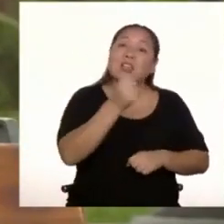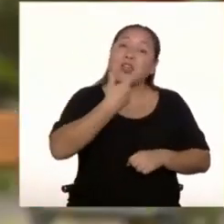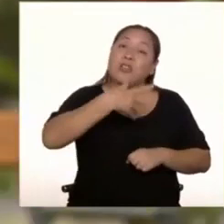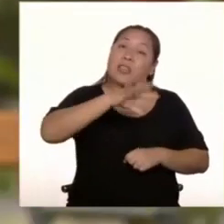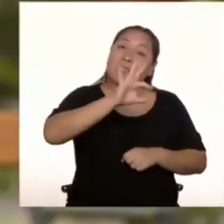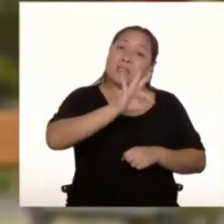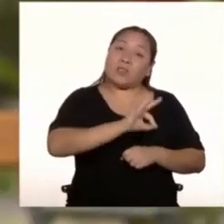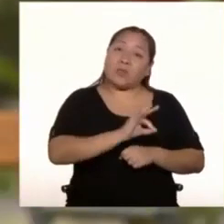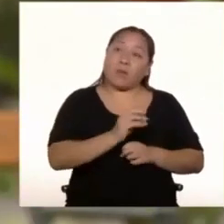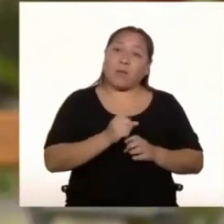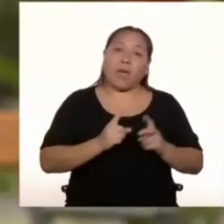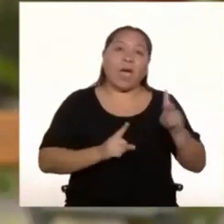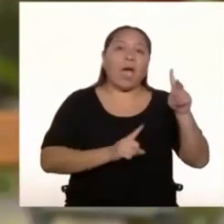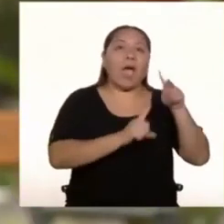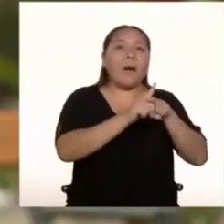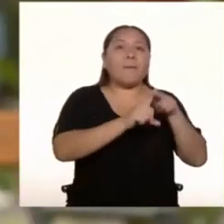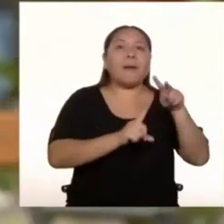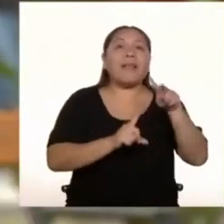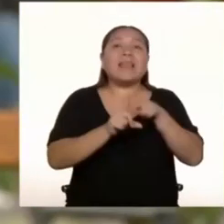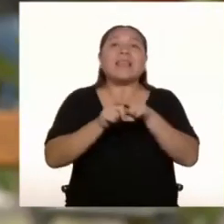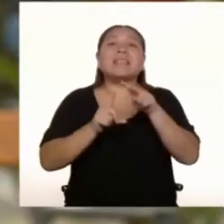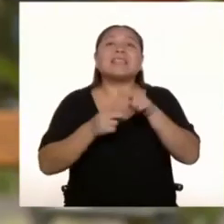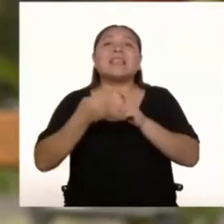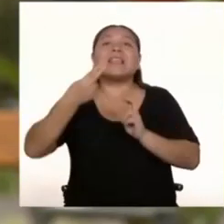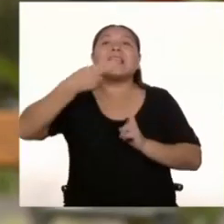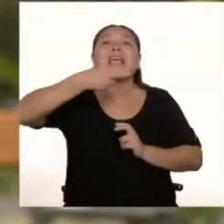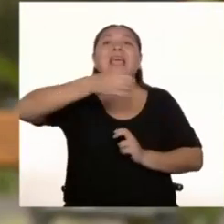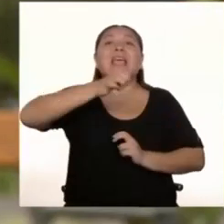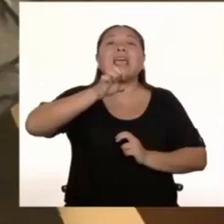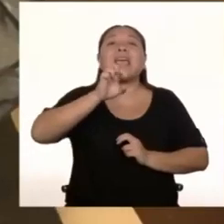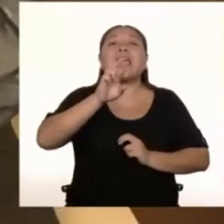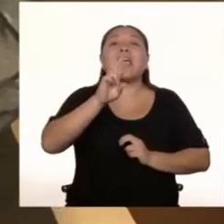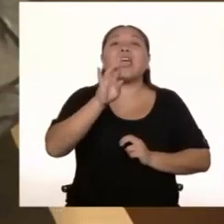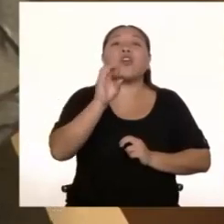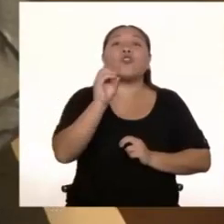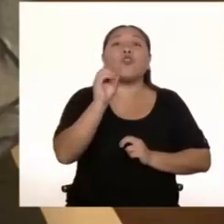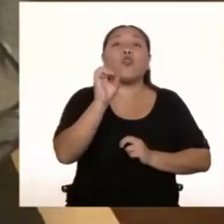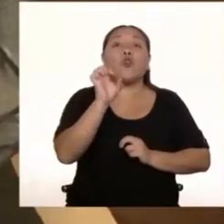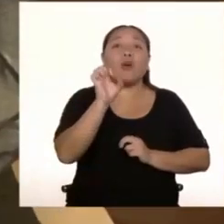la aparición de héroes de manera espontánea.